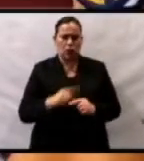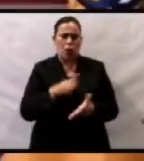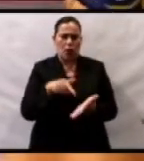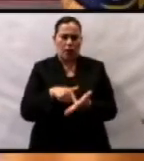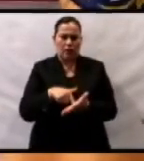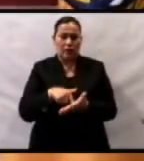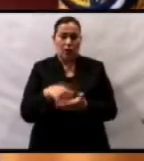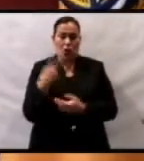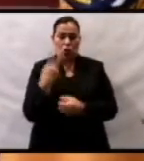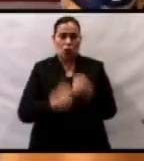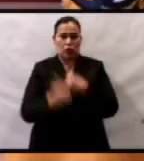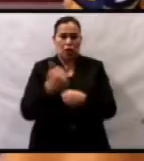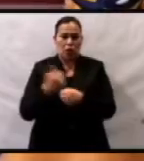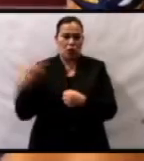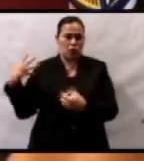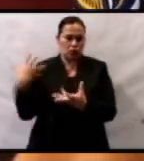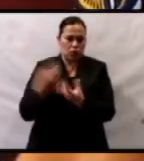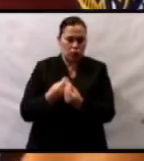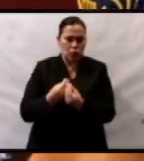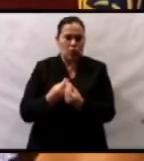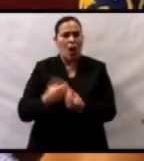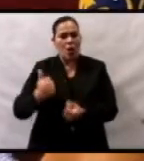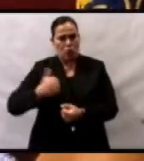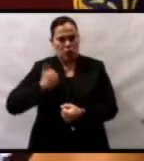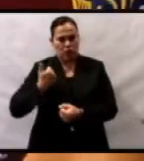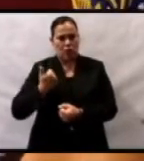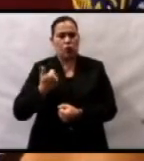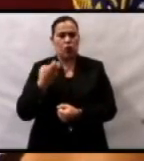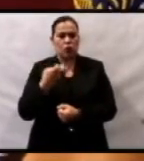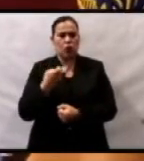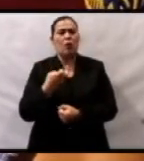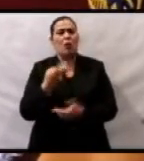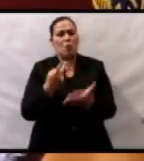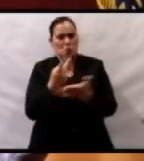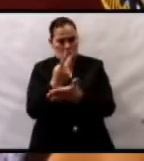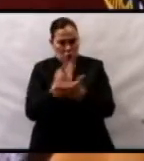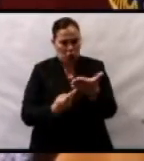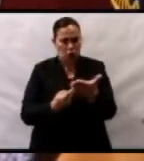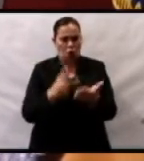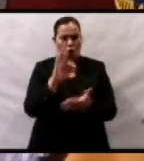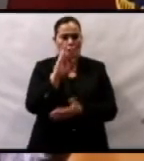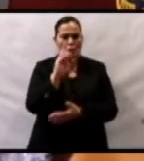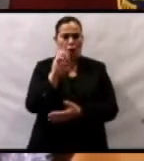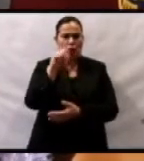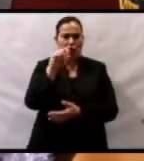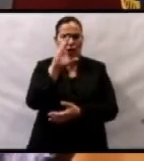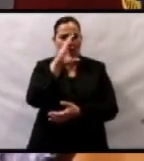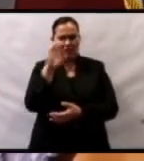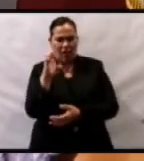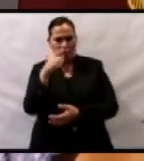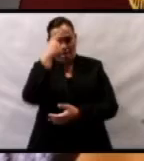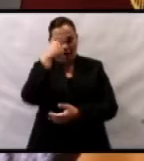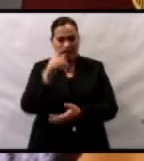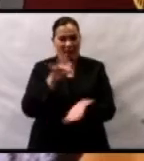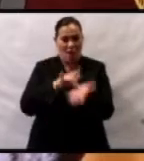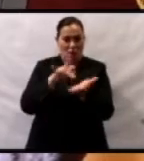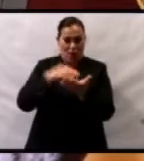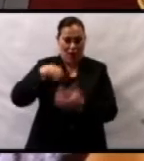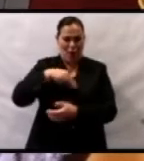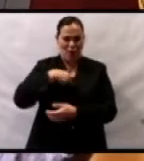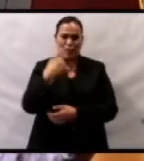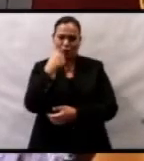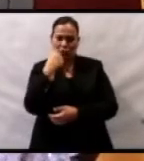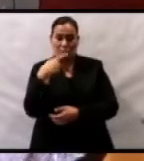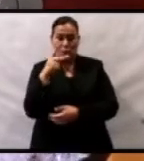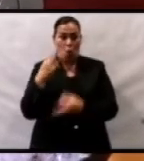Durante 2 años aprovechamos el Fortasec para equipar y capacitar a nuestros policías, pero en este último año